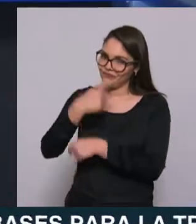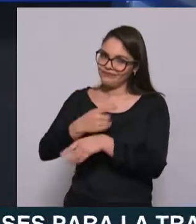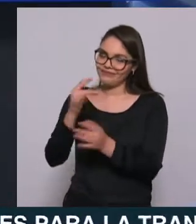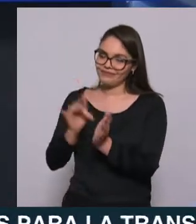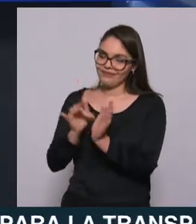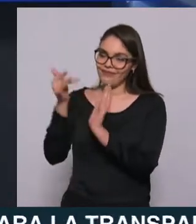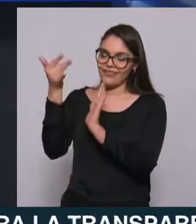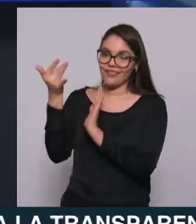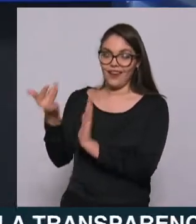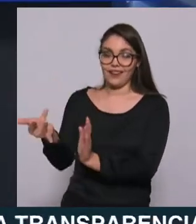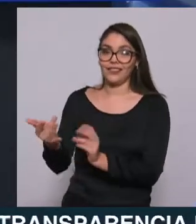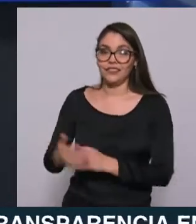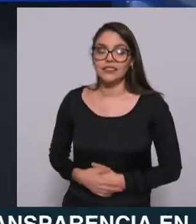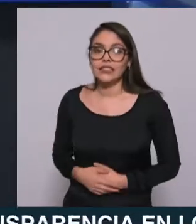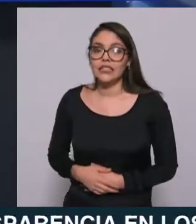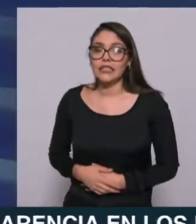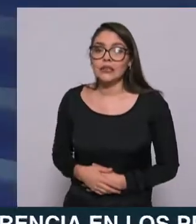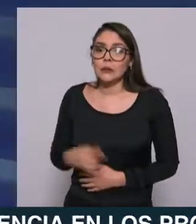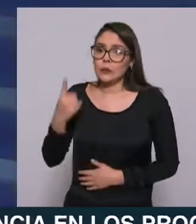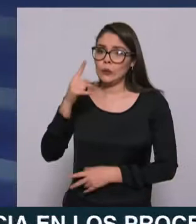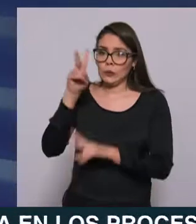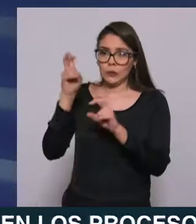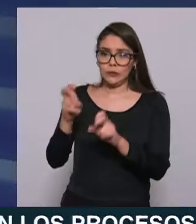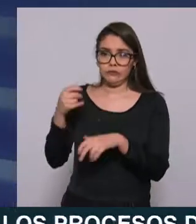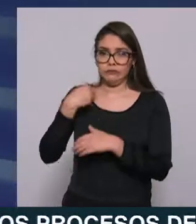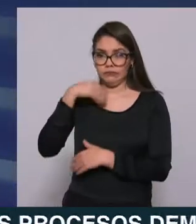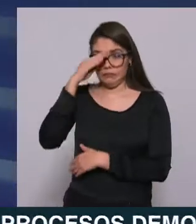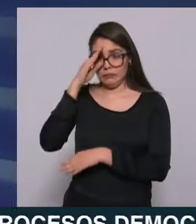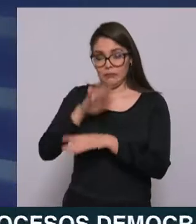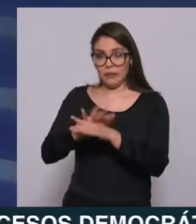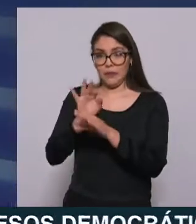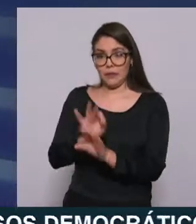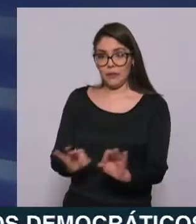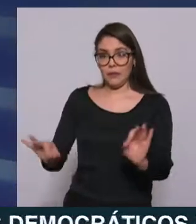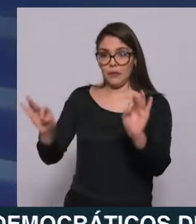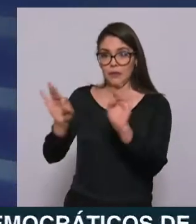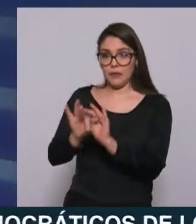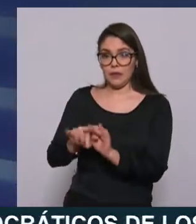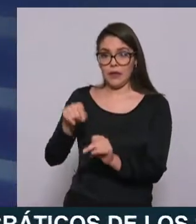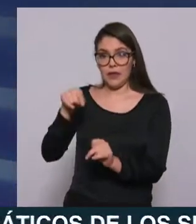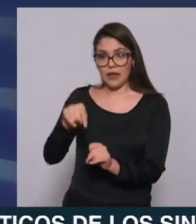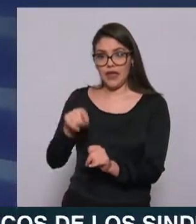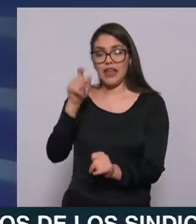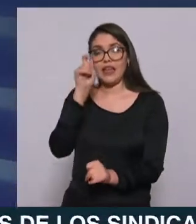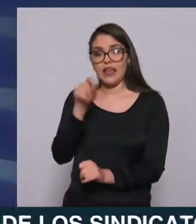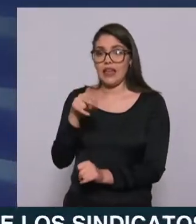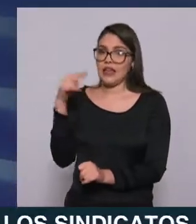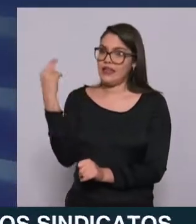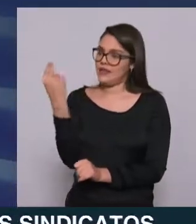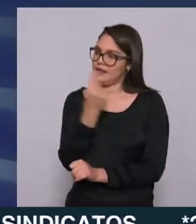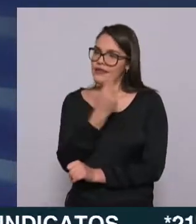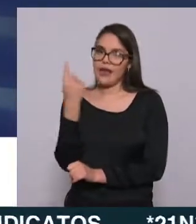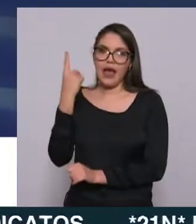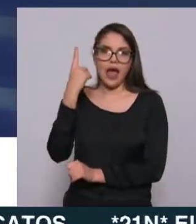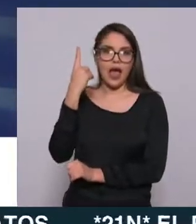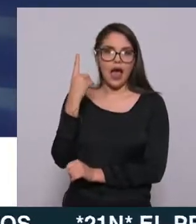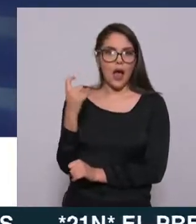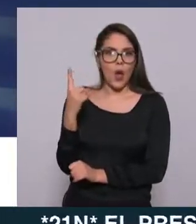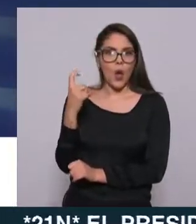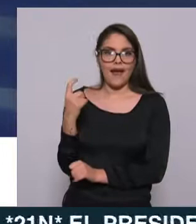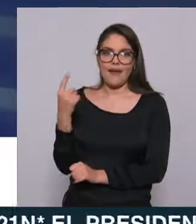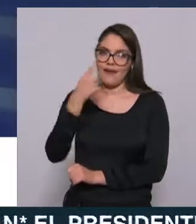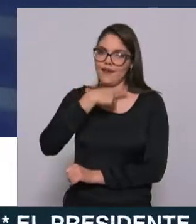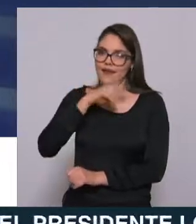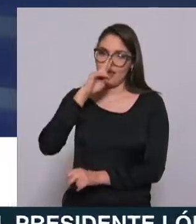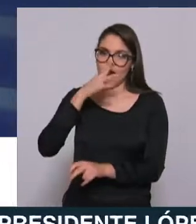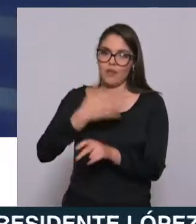invitación. Creo que uno de los temas prioritarios, tanto a nivel regional como en la Ciudad de México, como a nivel nacional, es el agua. Es un tema prioritario que nos toca a